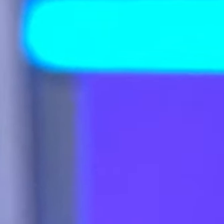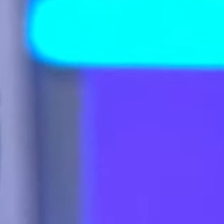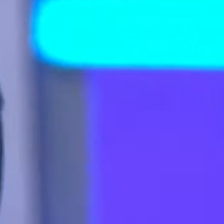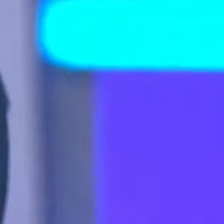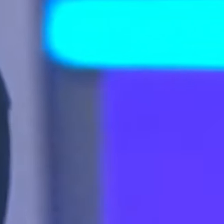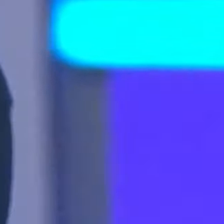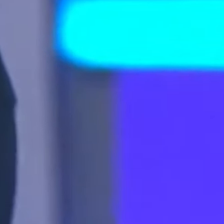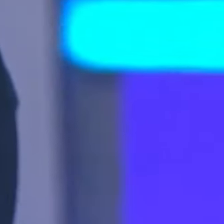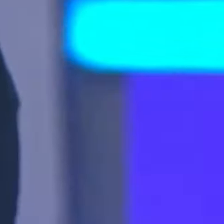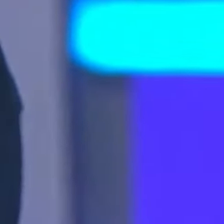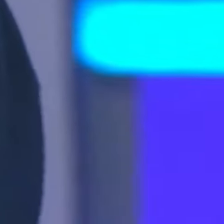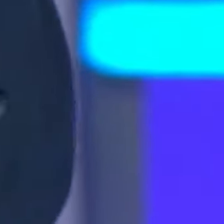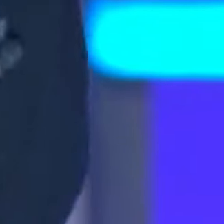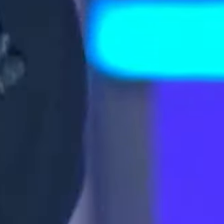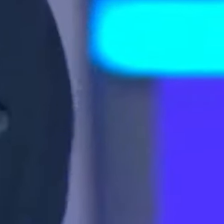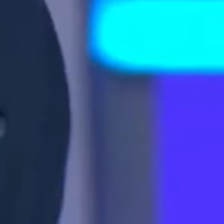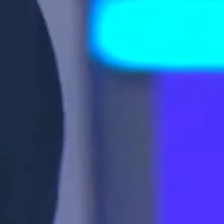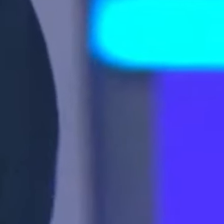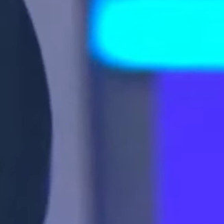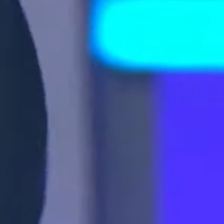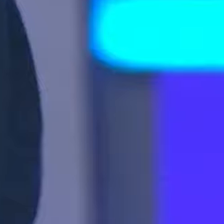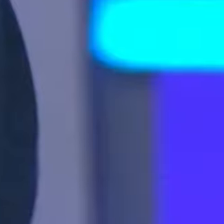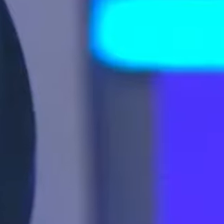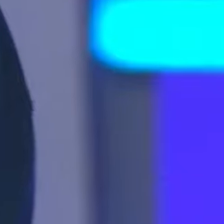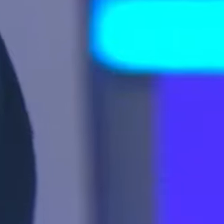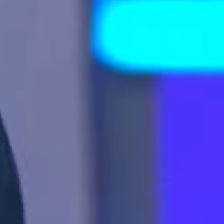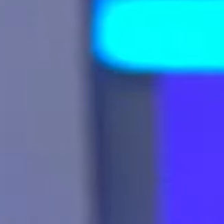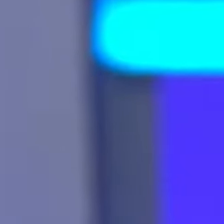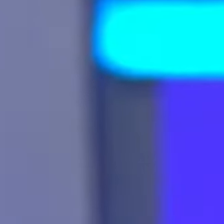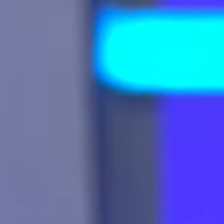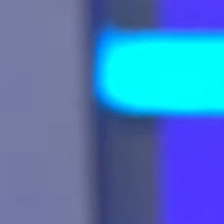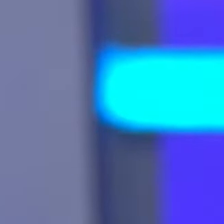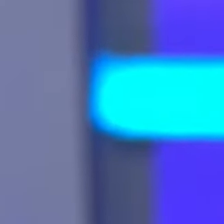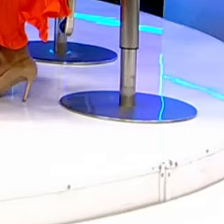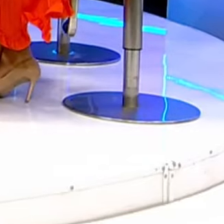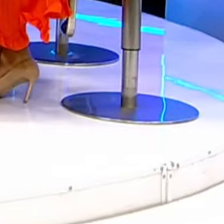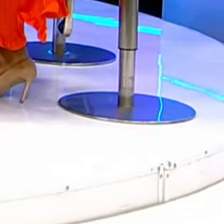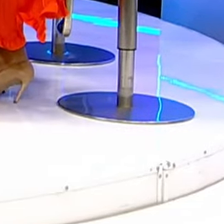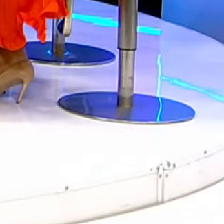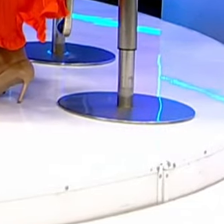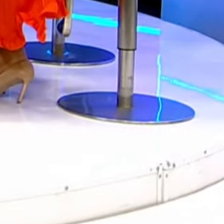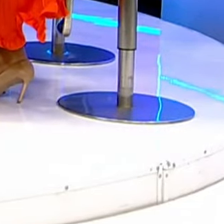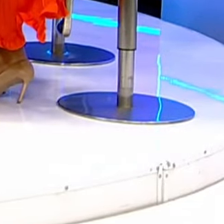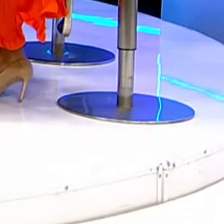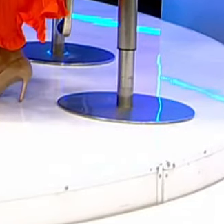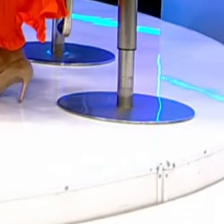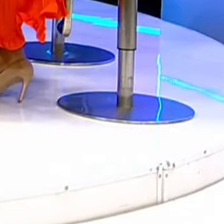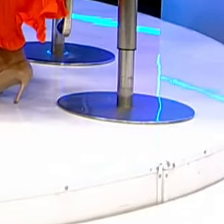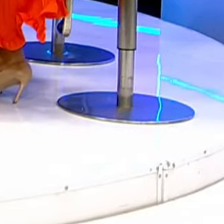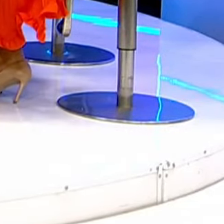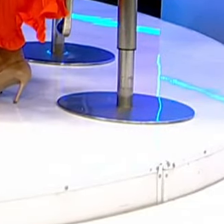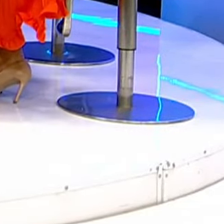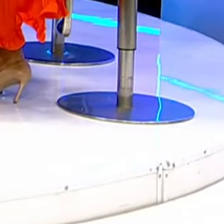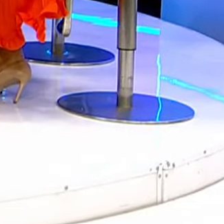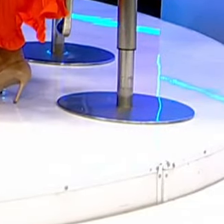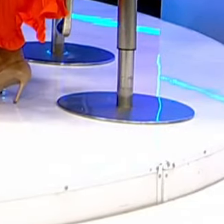la papa, la batata, todos los víveres. Ahí hay ciento y pico de productos. ¿Qué ha pasado en el gobierno del PRM? En noviembre